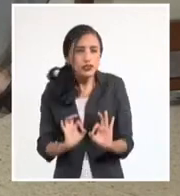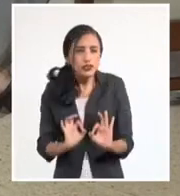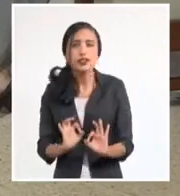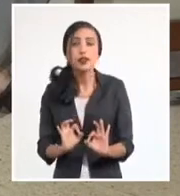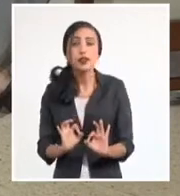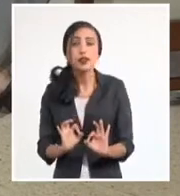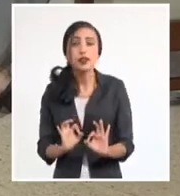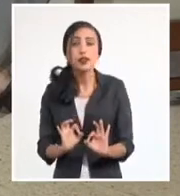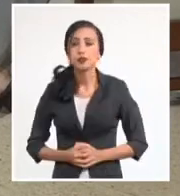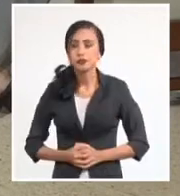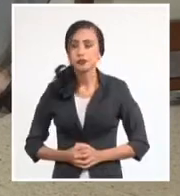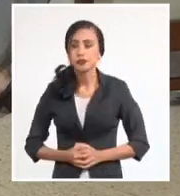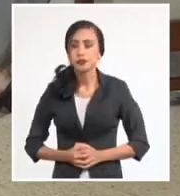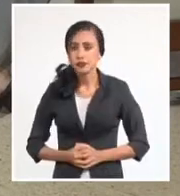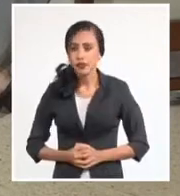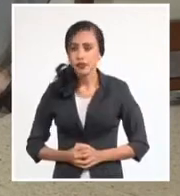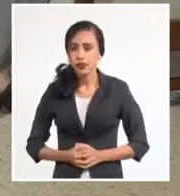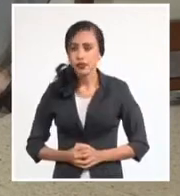detalles.